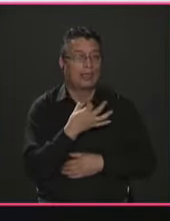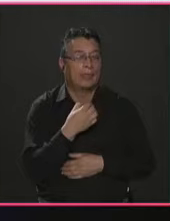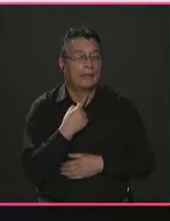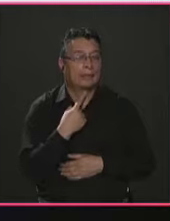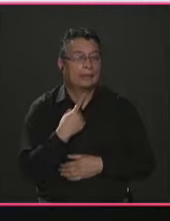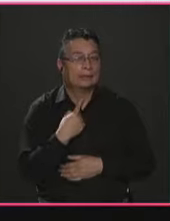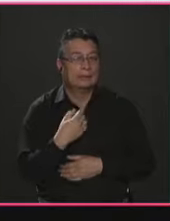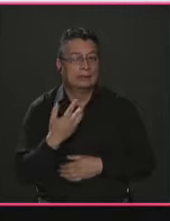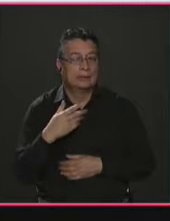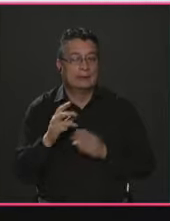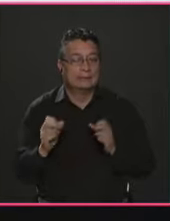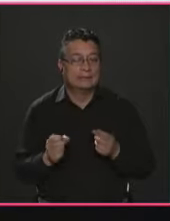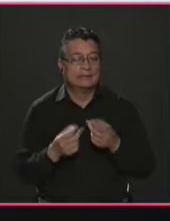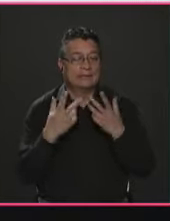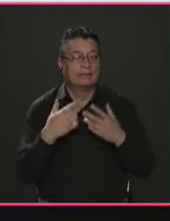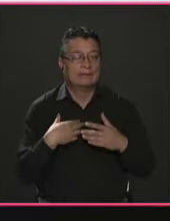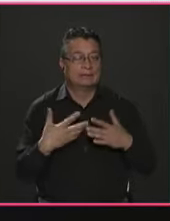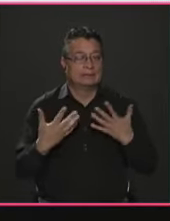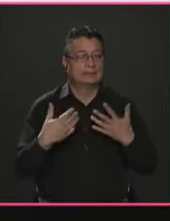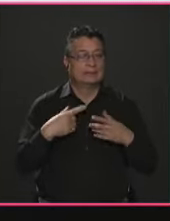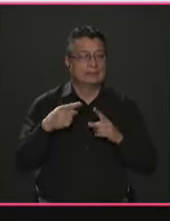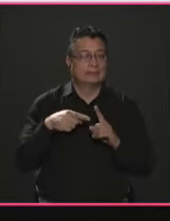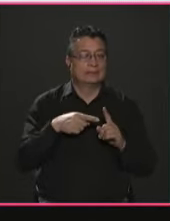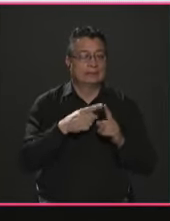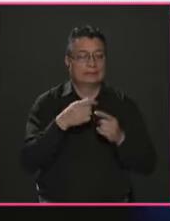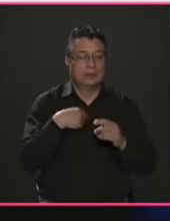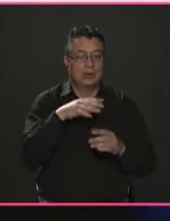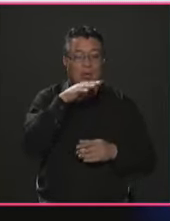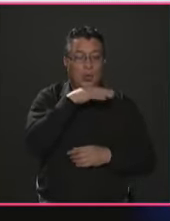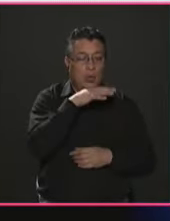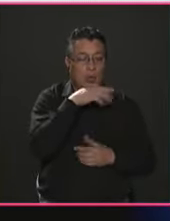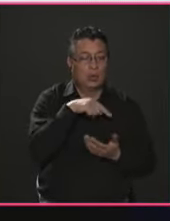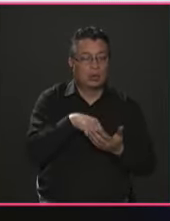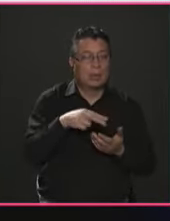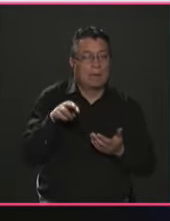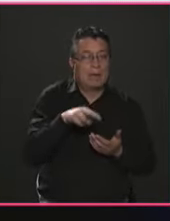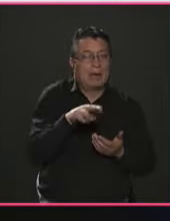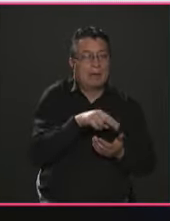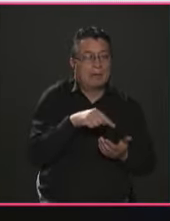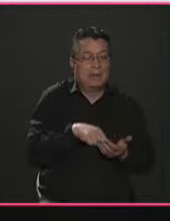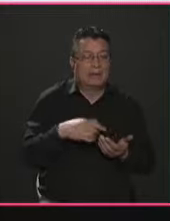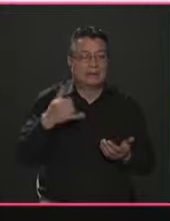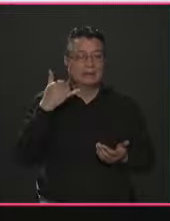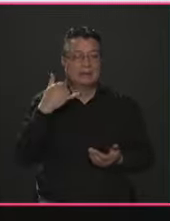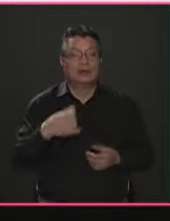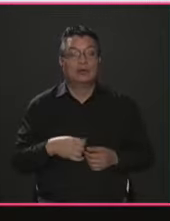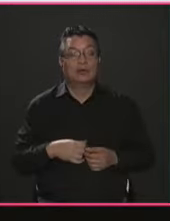eh salvaguardar Y el el seguir manteniendo este uso y